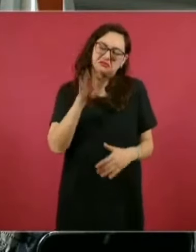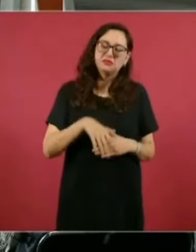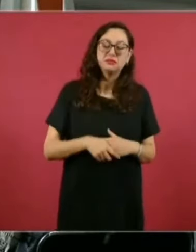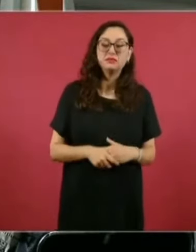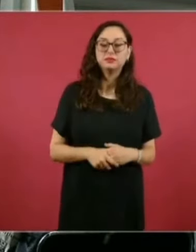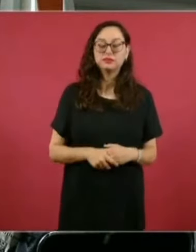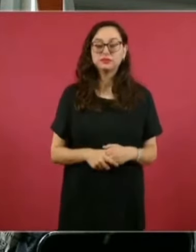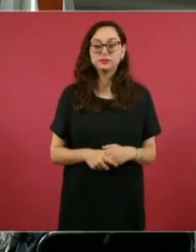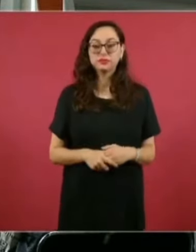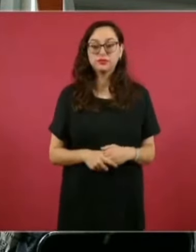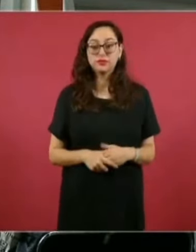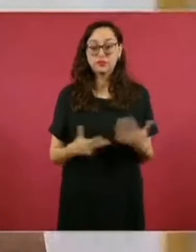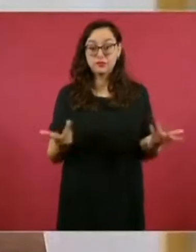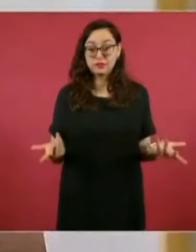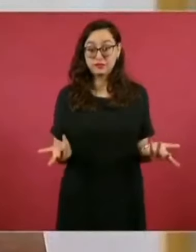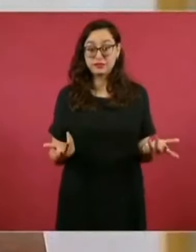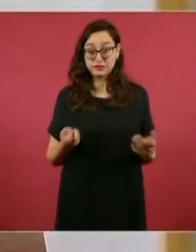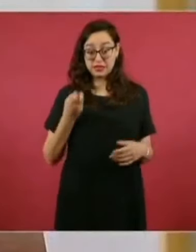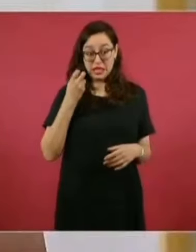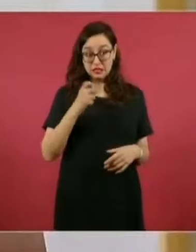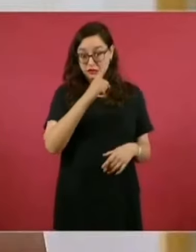nos ajustamos a este criterio,